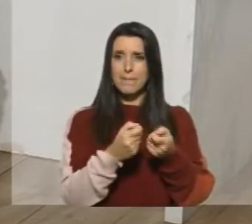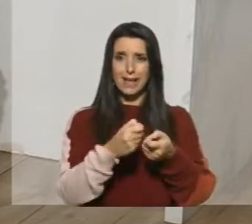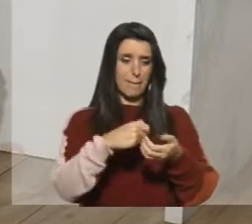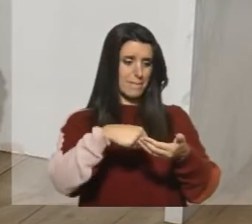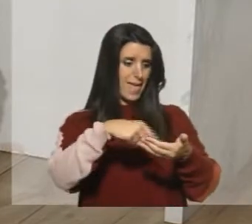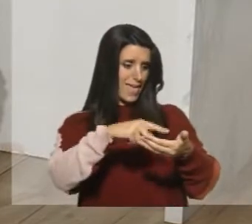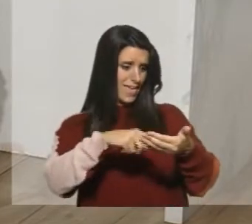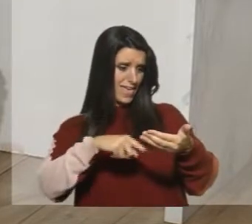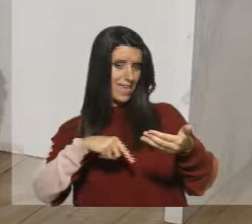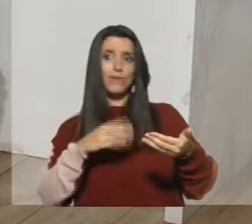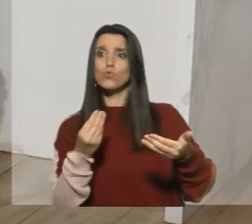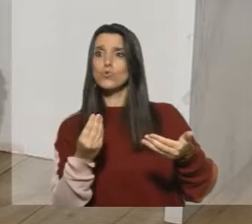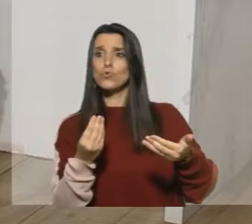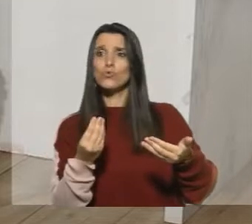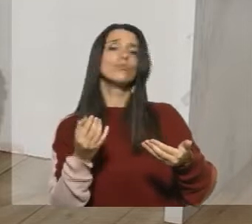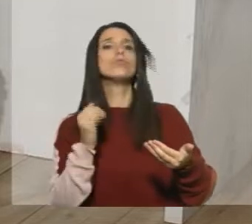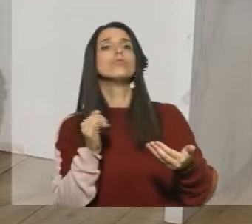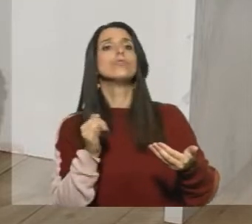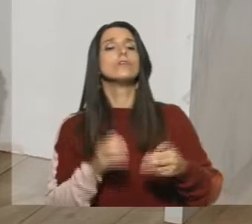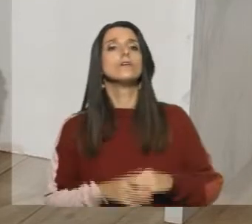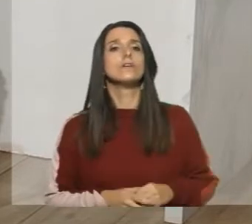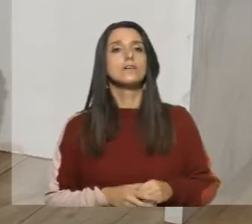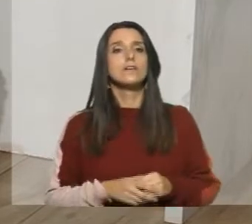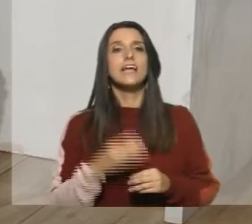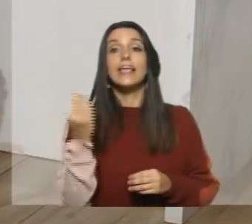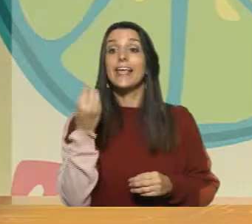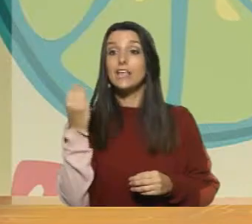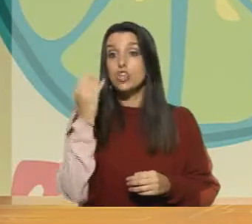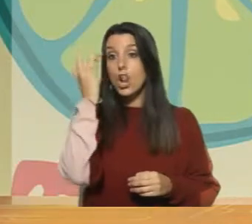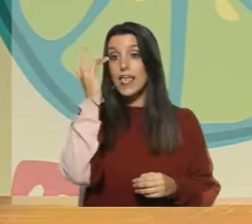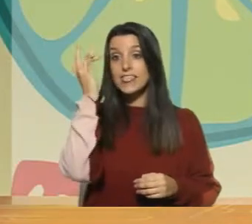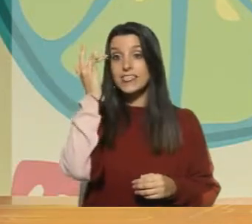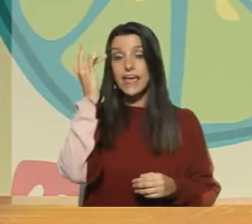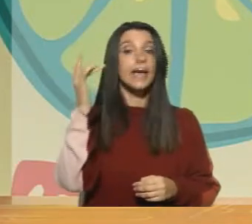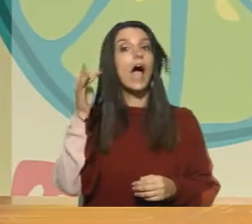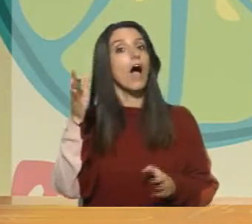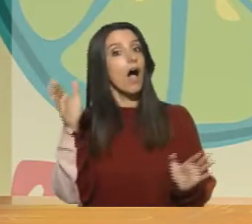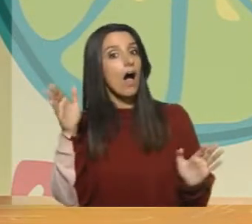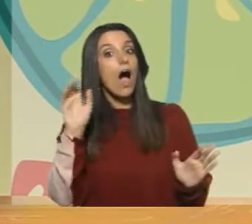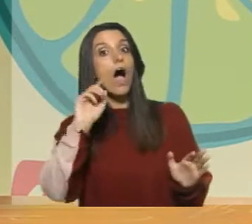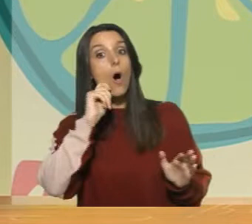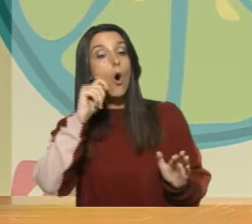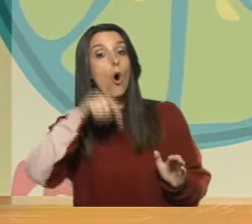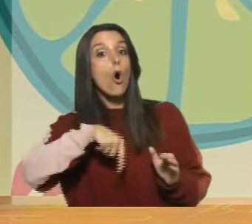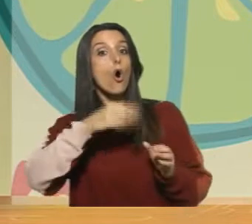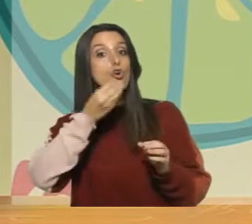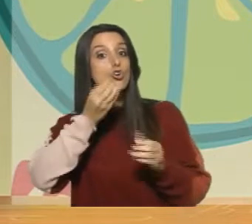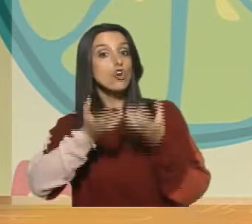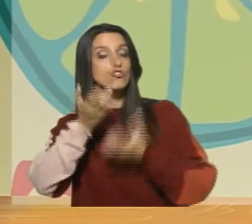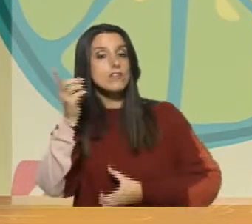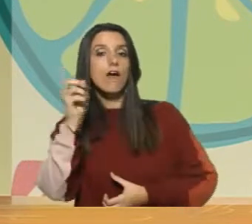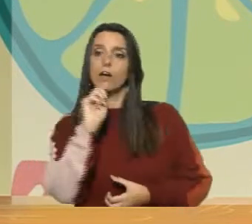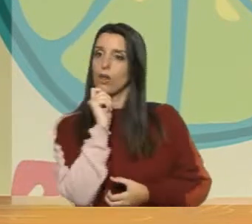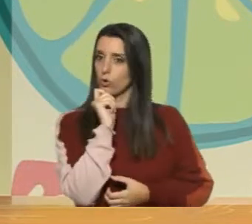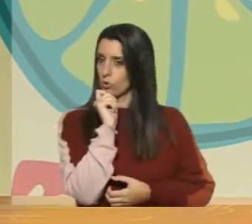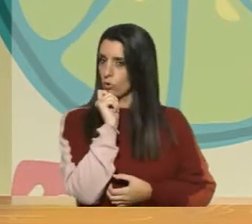mirando que nos han llegado, Paulita, ¿eh? Guiso de lentejas desde Jacinto Vera. Claro. Es el menú para el día de hoy. Qué rico.